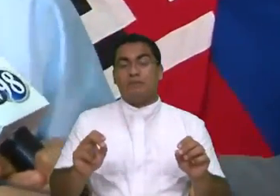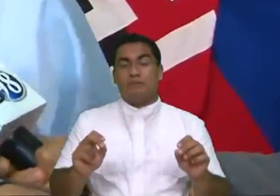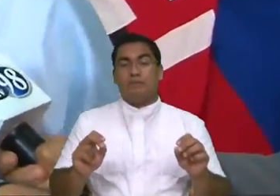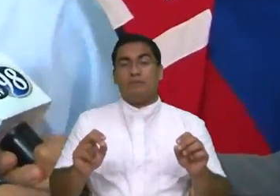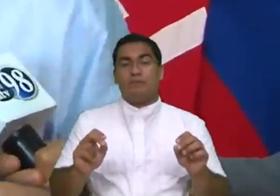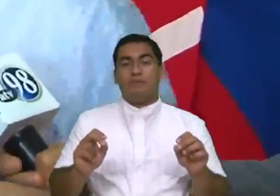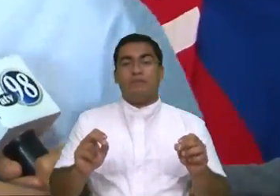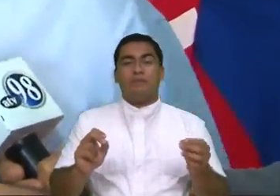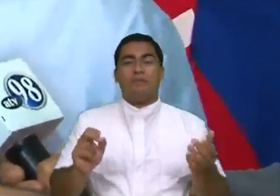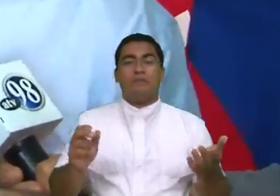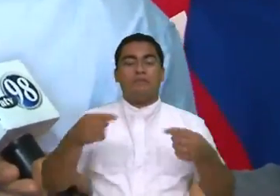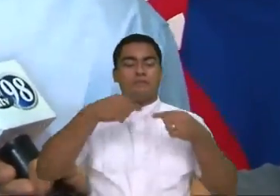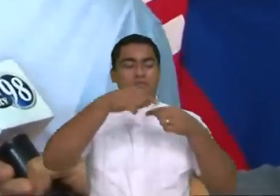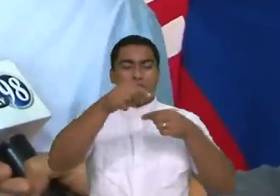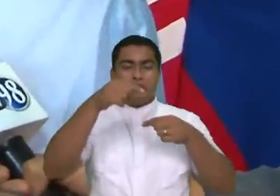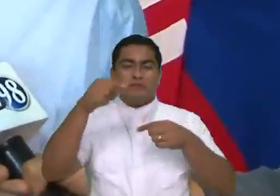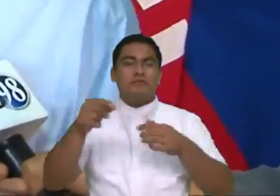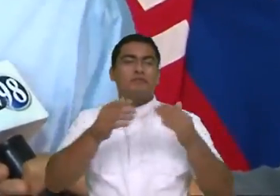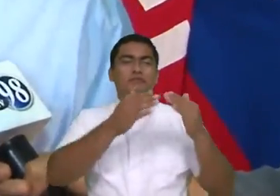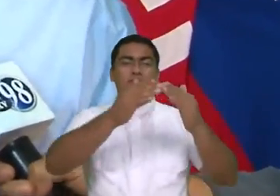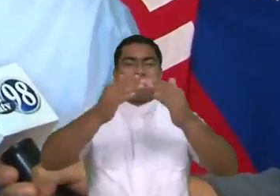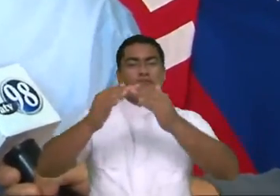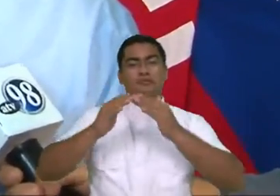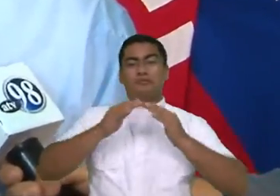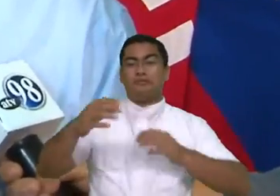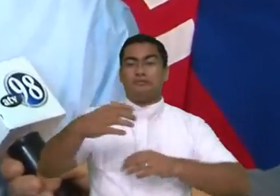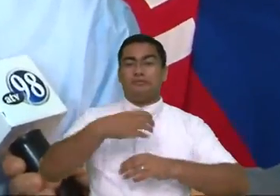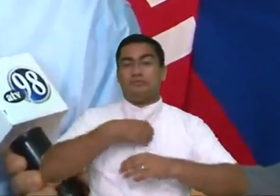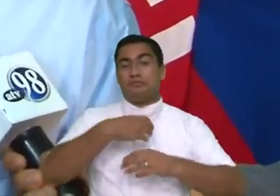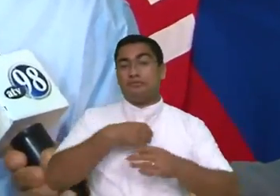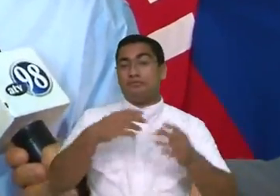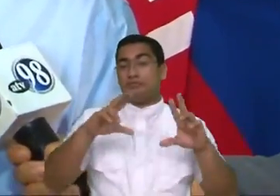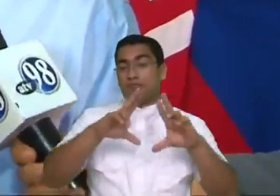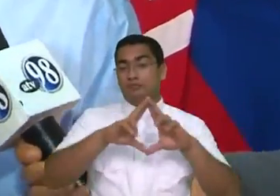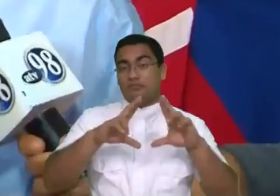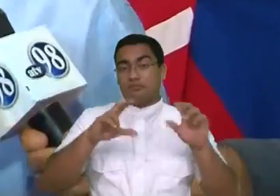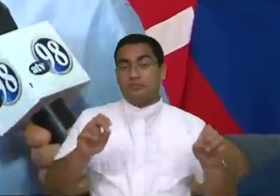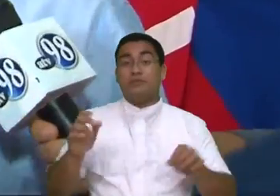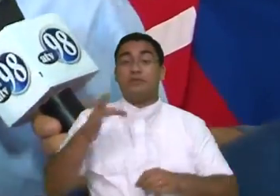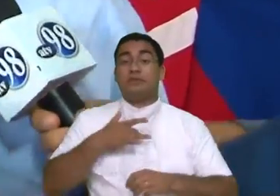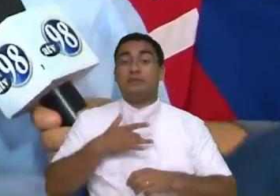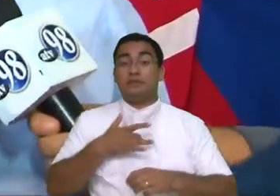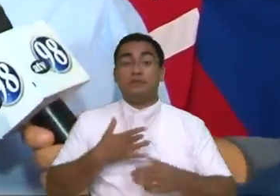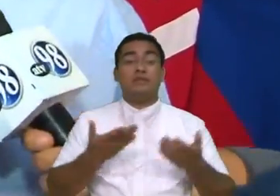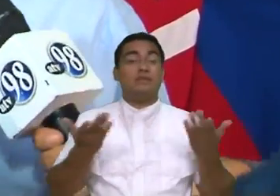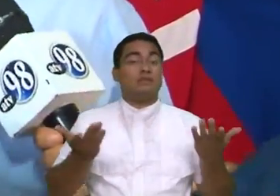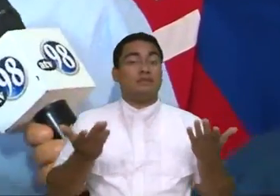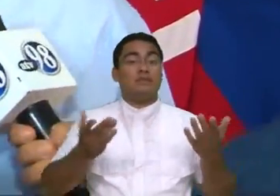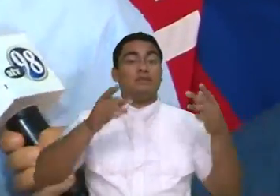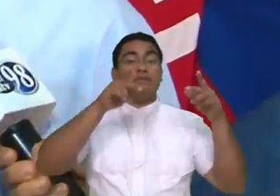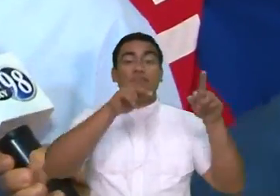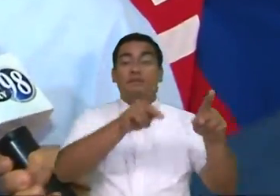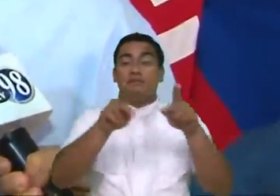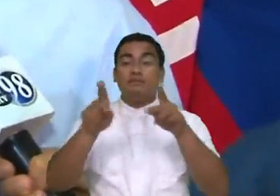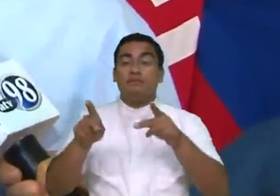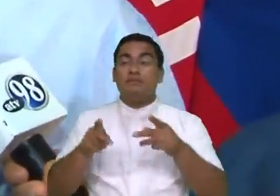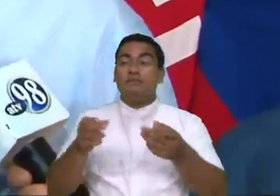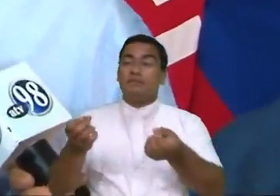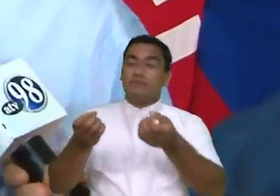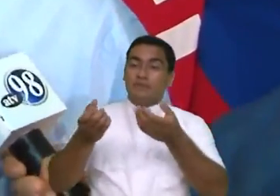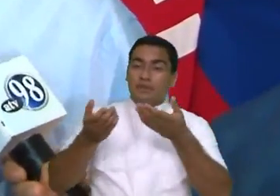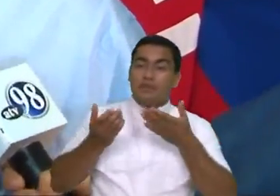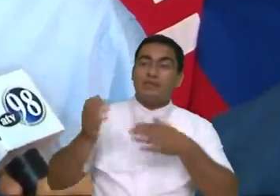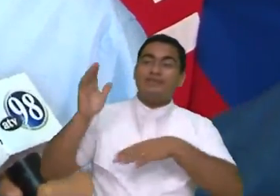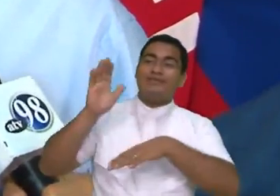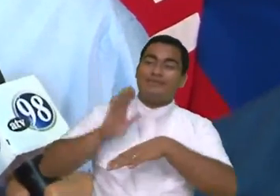departamentos, en algún municipio, en alguna ciudad del país, porque es necesario de que la gente nos diga nos